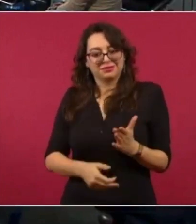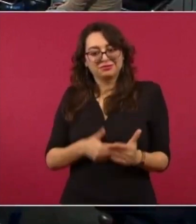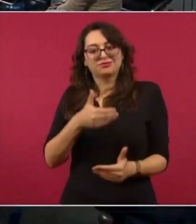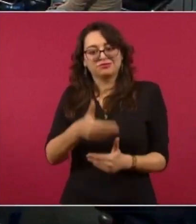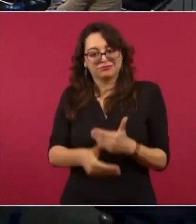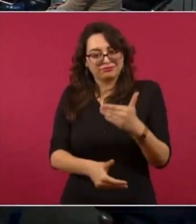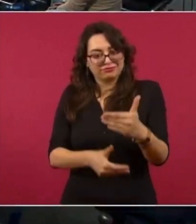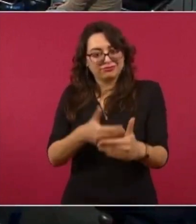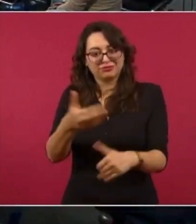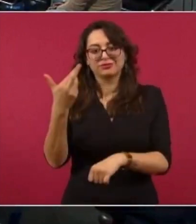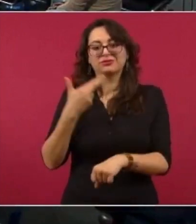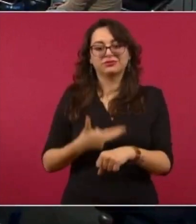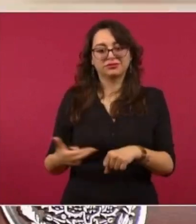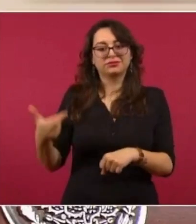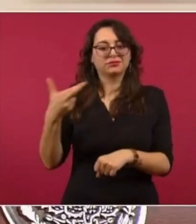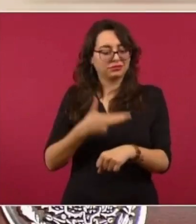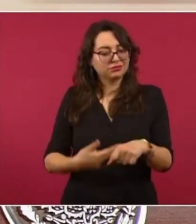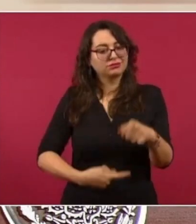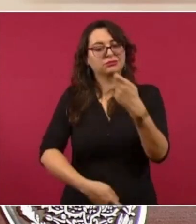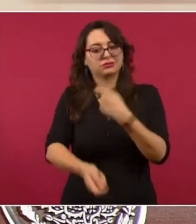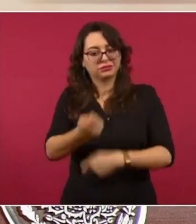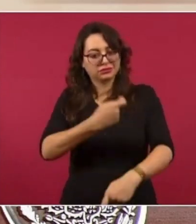Sí, sí, y